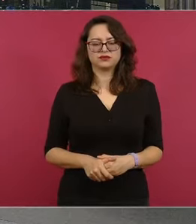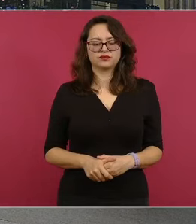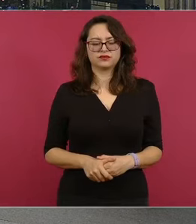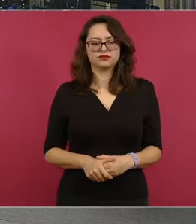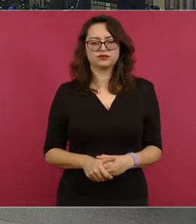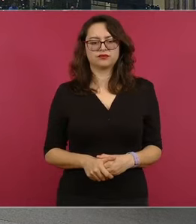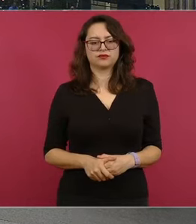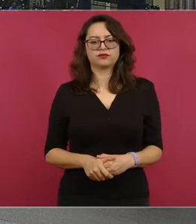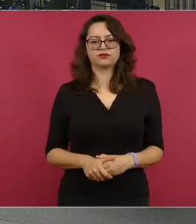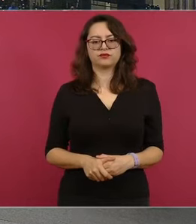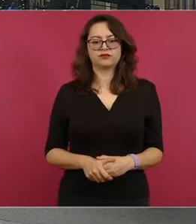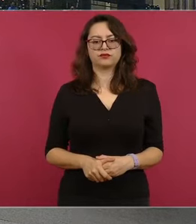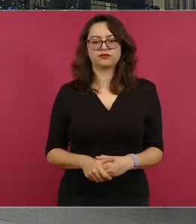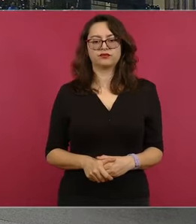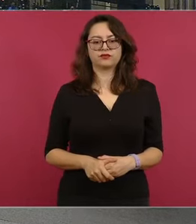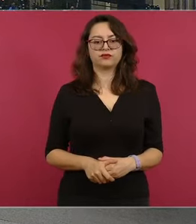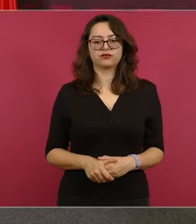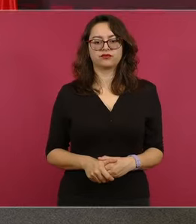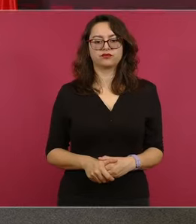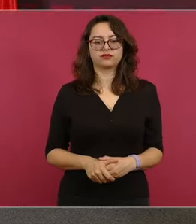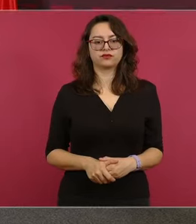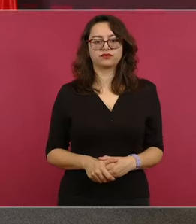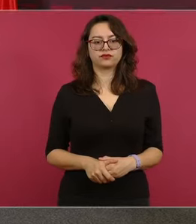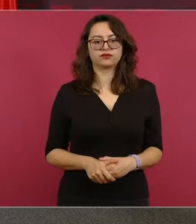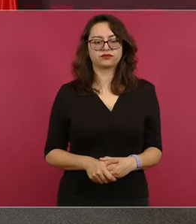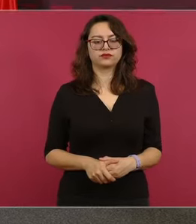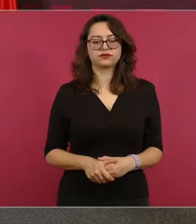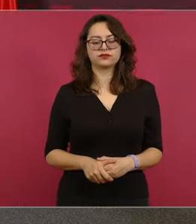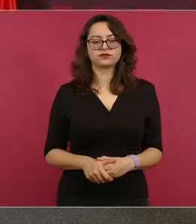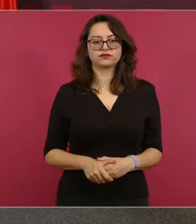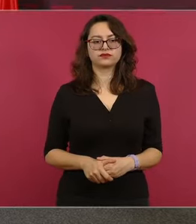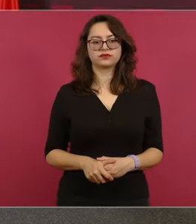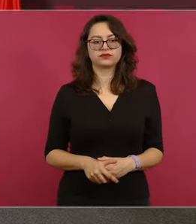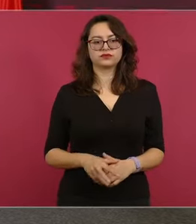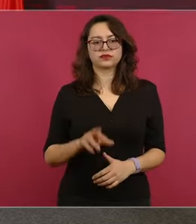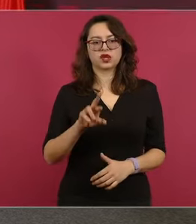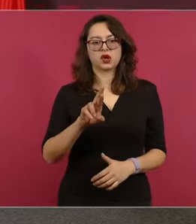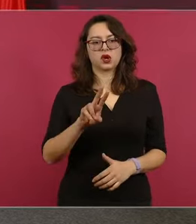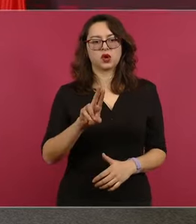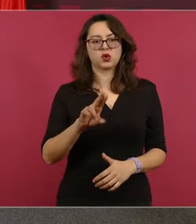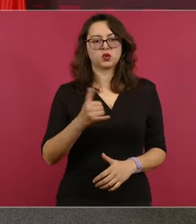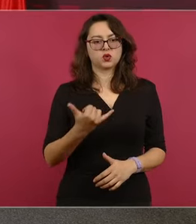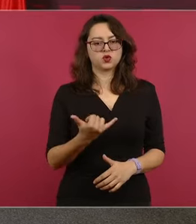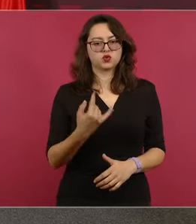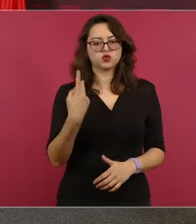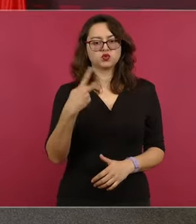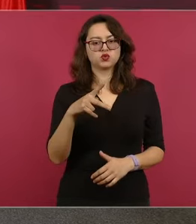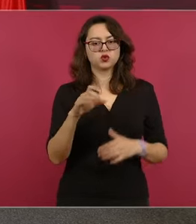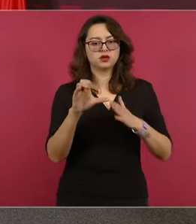Pero de Ruiz sí, a ver si tienen el currículum.